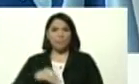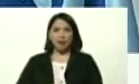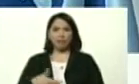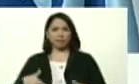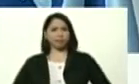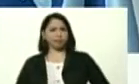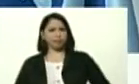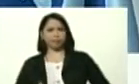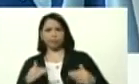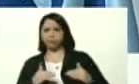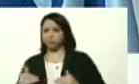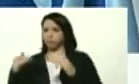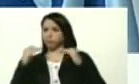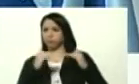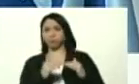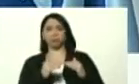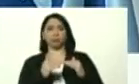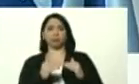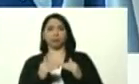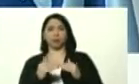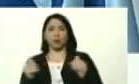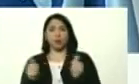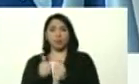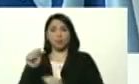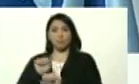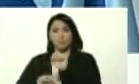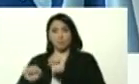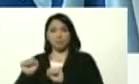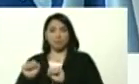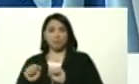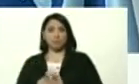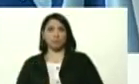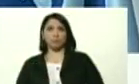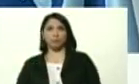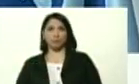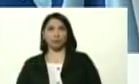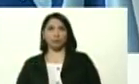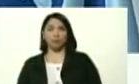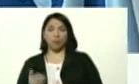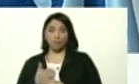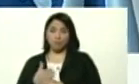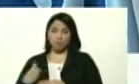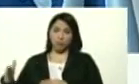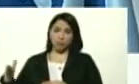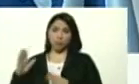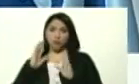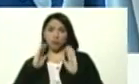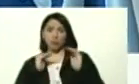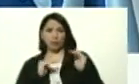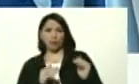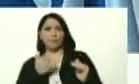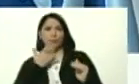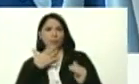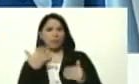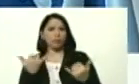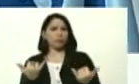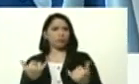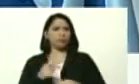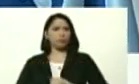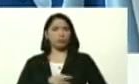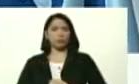unitaria, con la prevención, aparte de la atención en el momento real de los